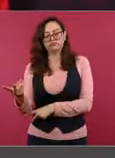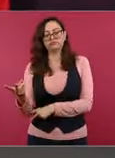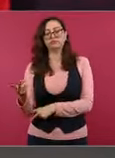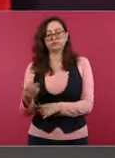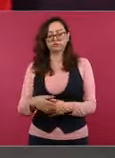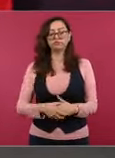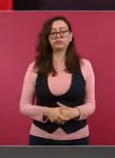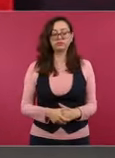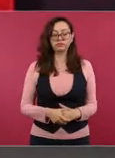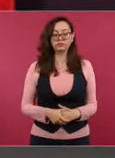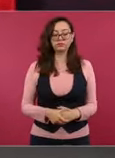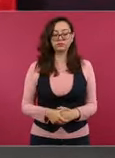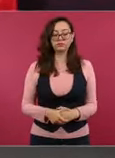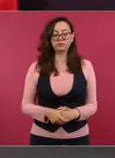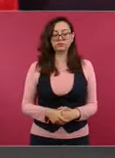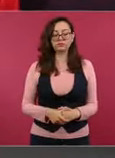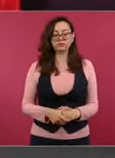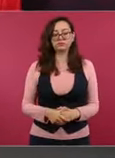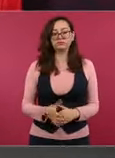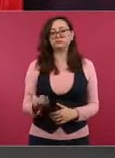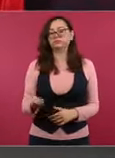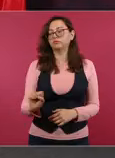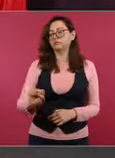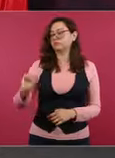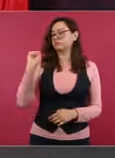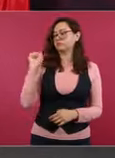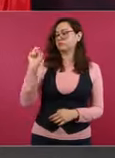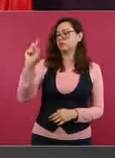pasado fin de semana pues estuve en Guerrero,